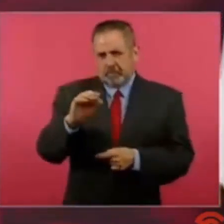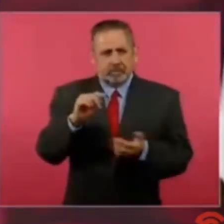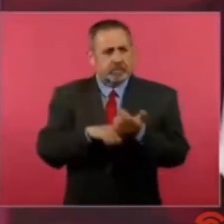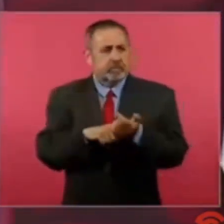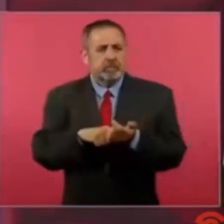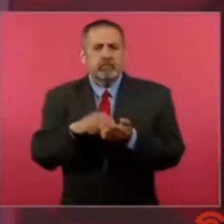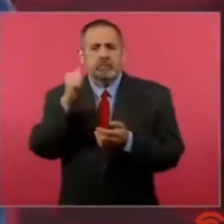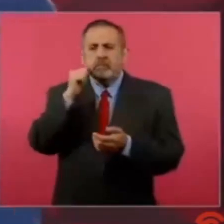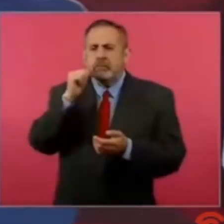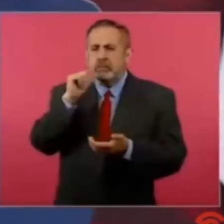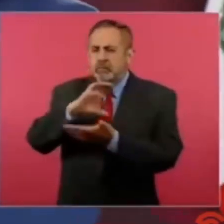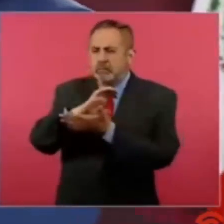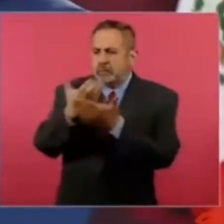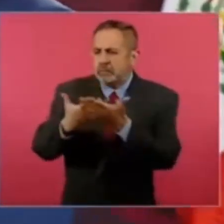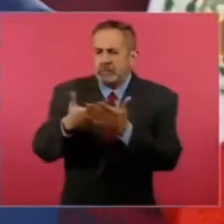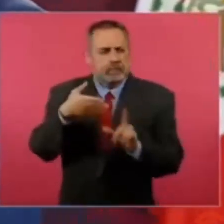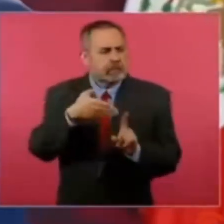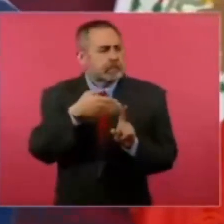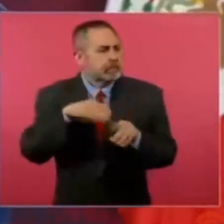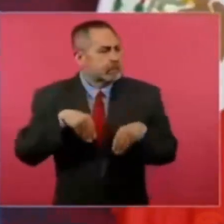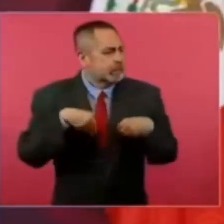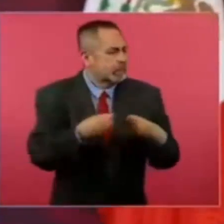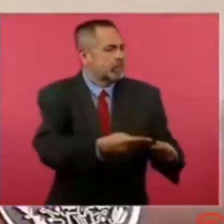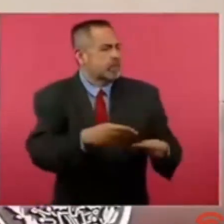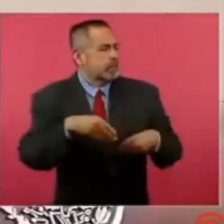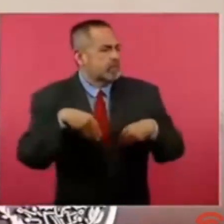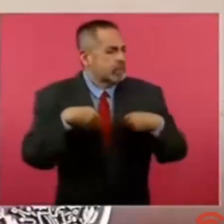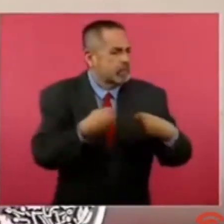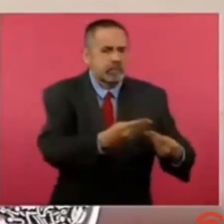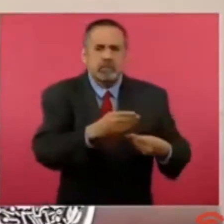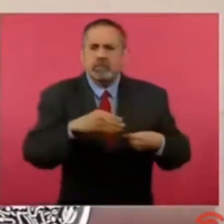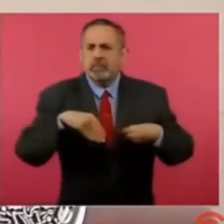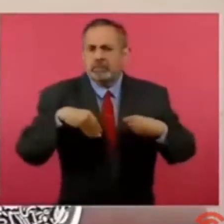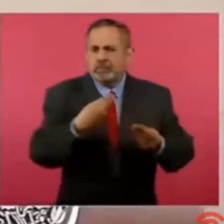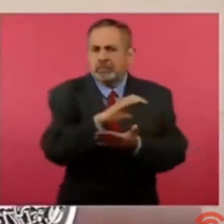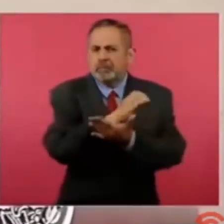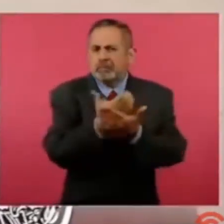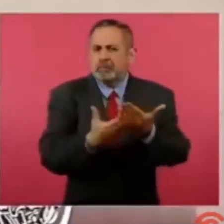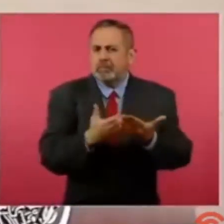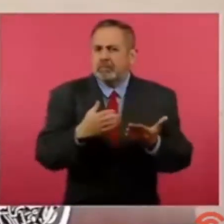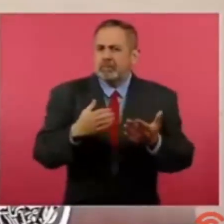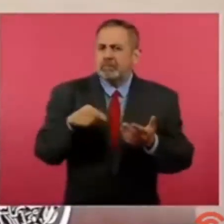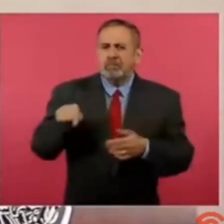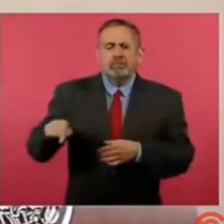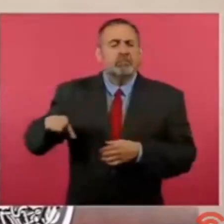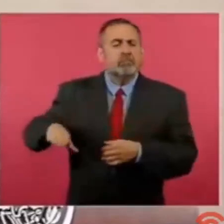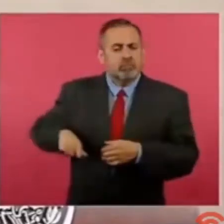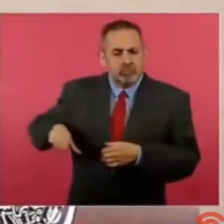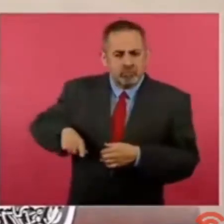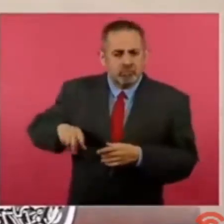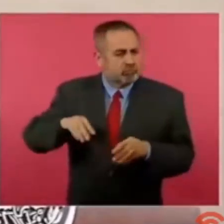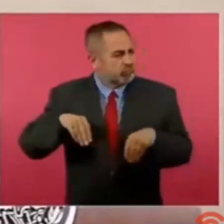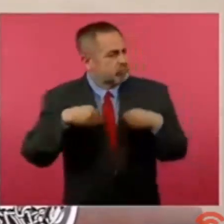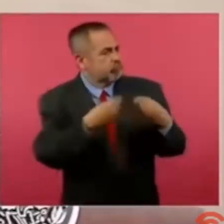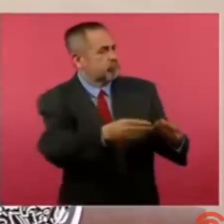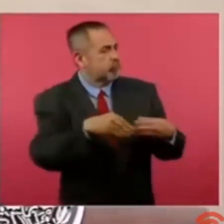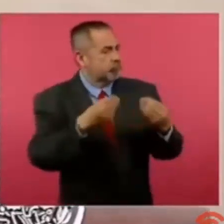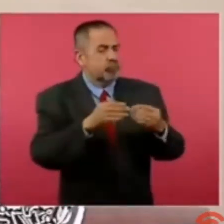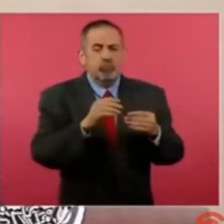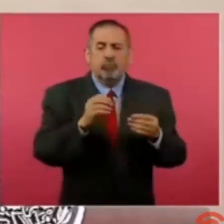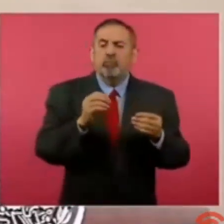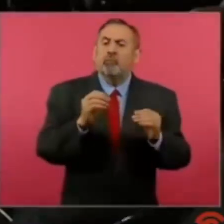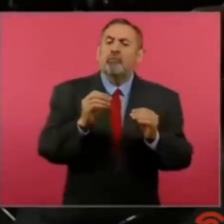obtuvo contratos tanto del gobierno como de desarrolladores.